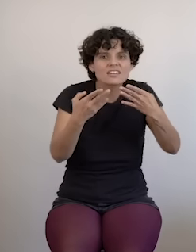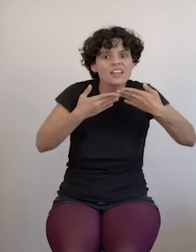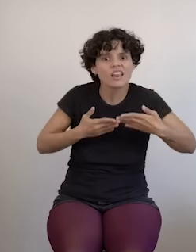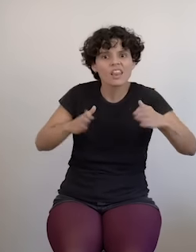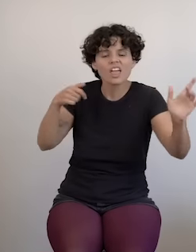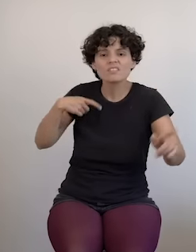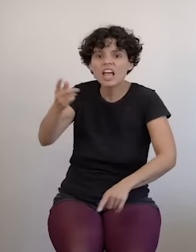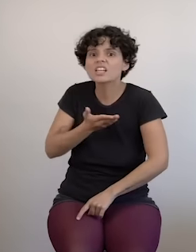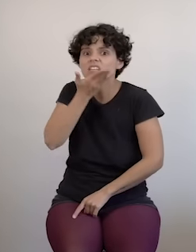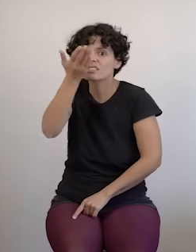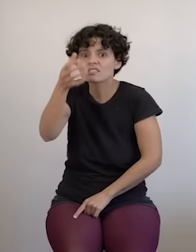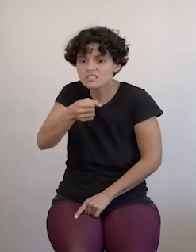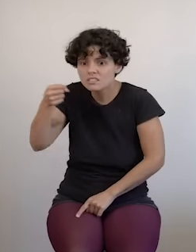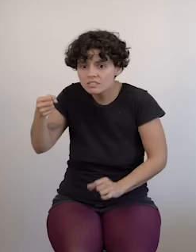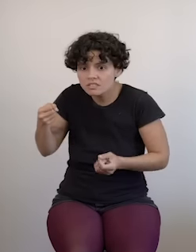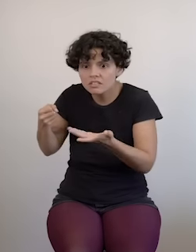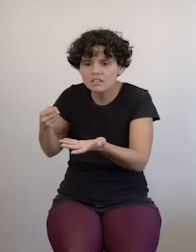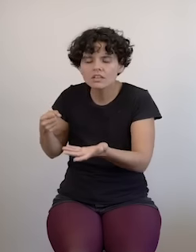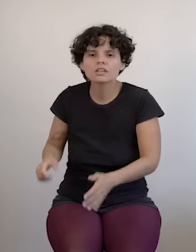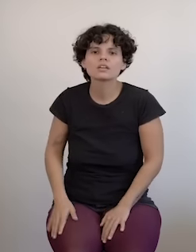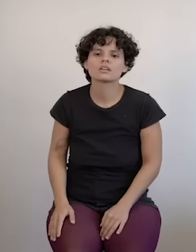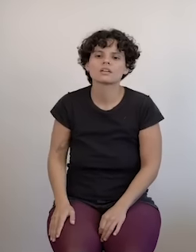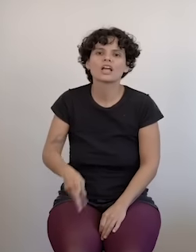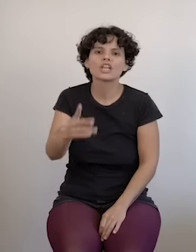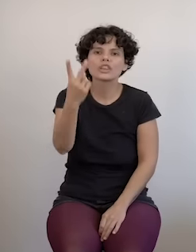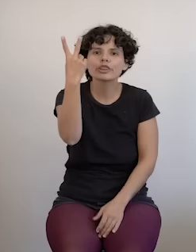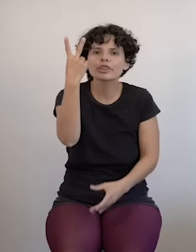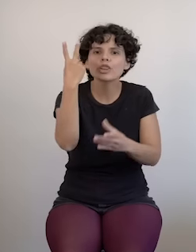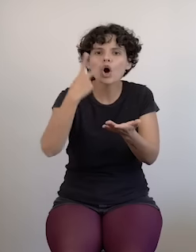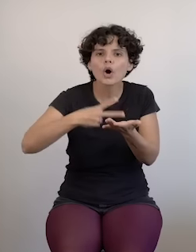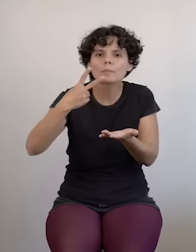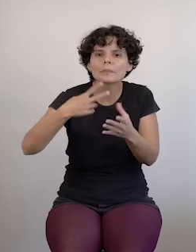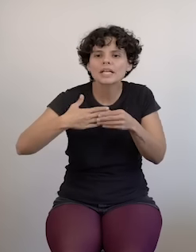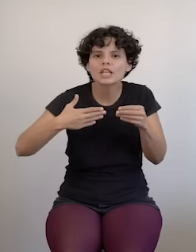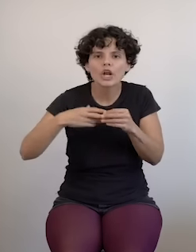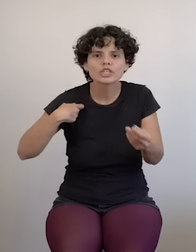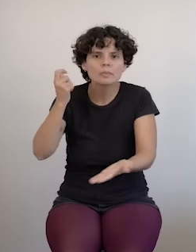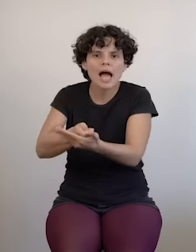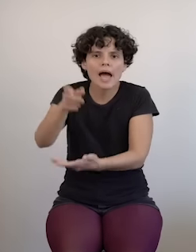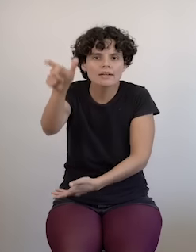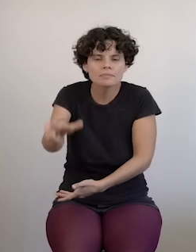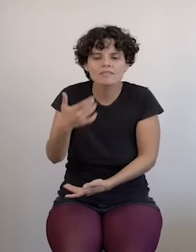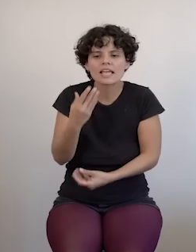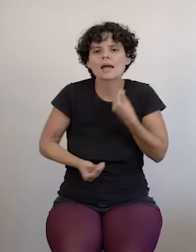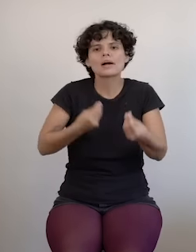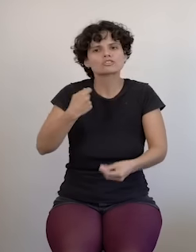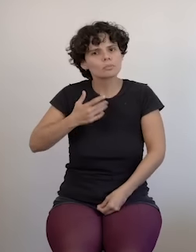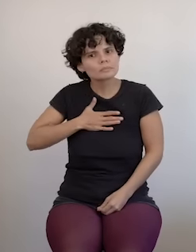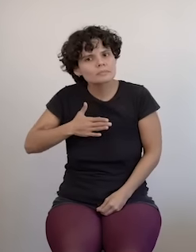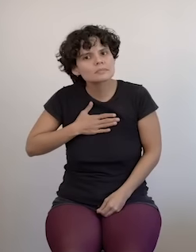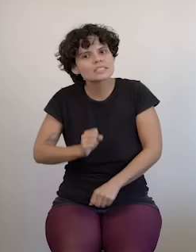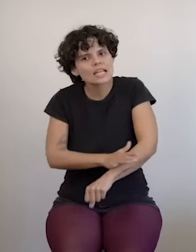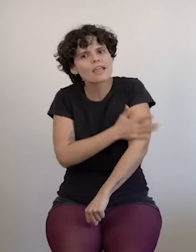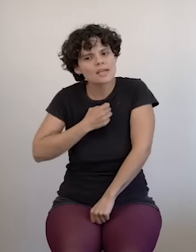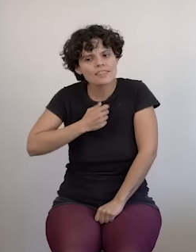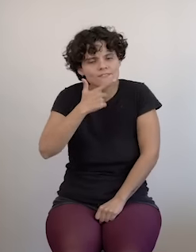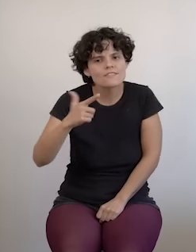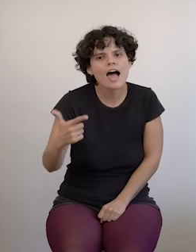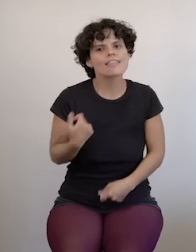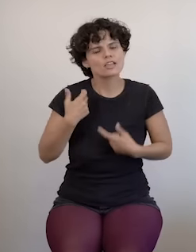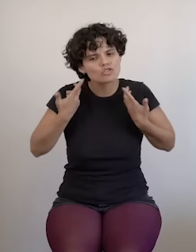nevera, ¿cachai? O sea, él te cobró $2,000. $2,000, weón, para hacer un tema. Yo pobre saliendo de la cárcel, weón. Que dónde están los códigos, dónde está el sentimiento